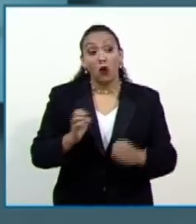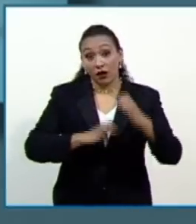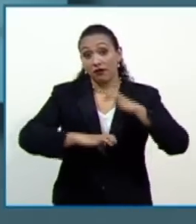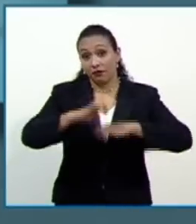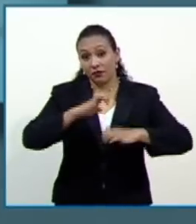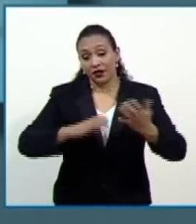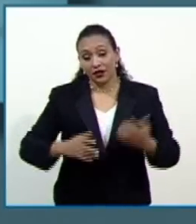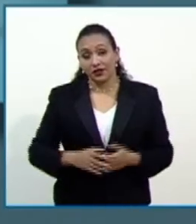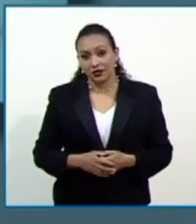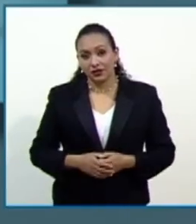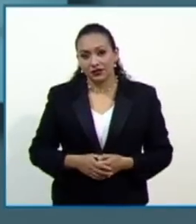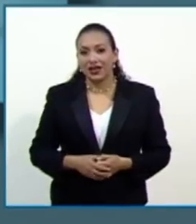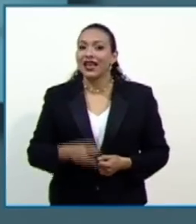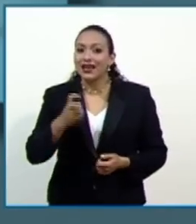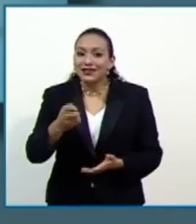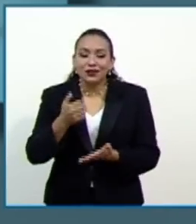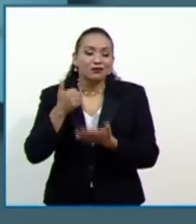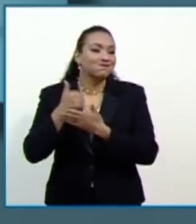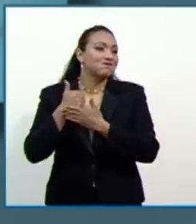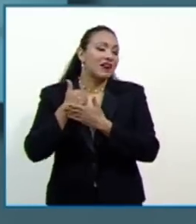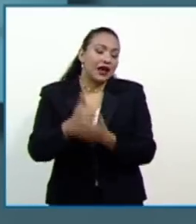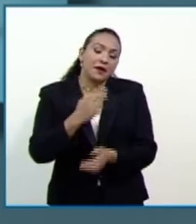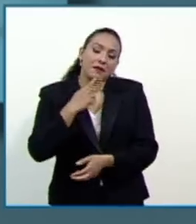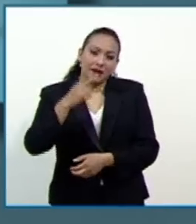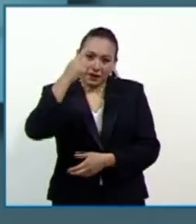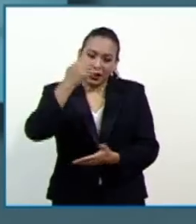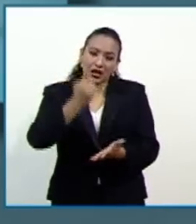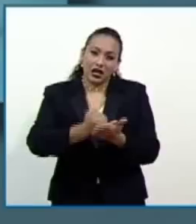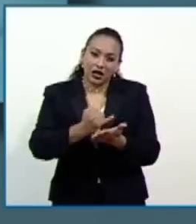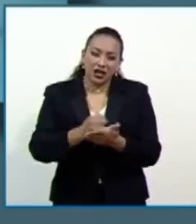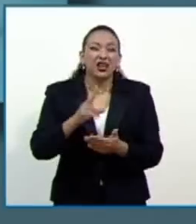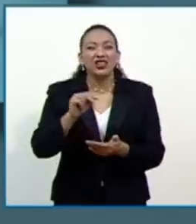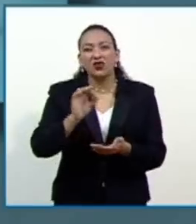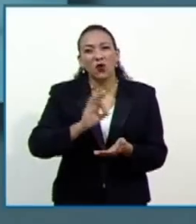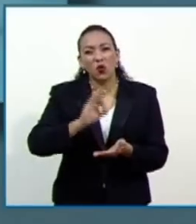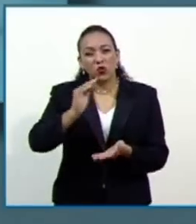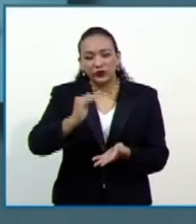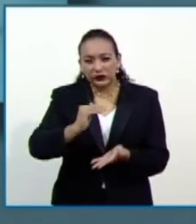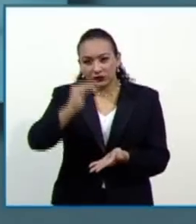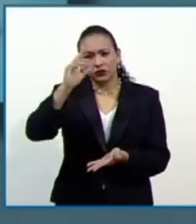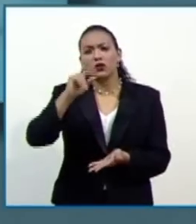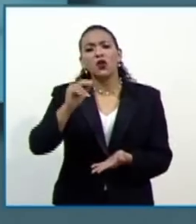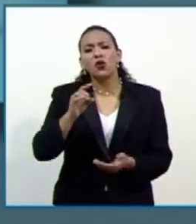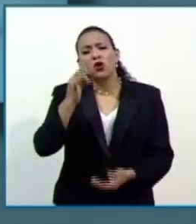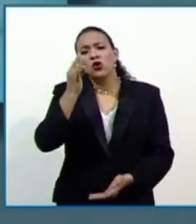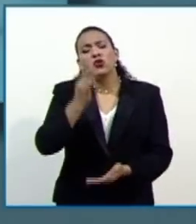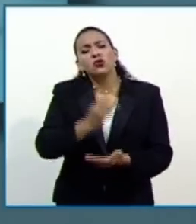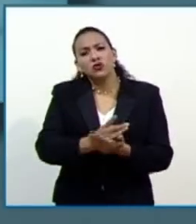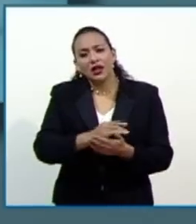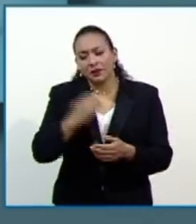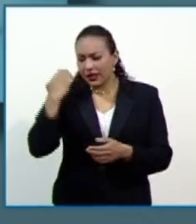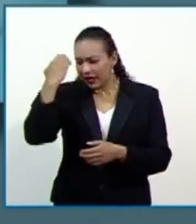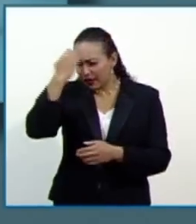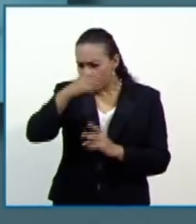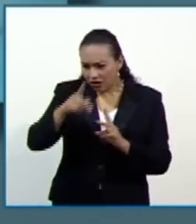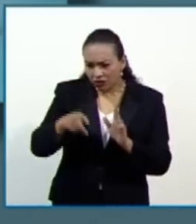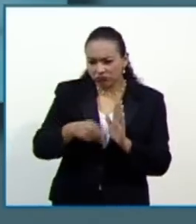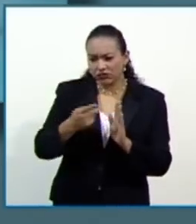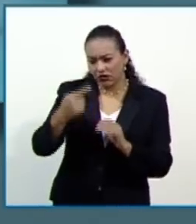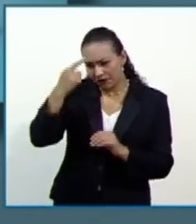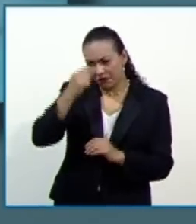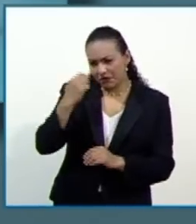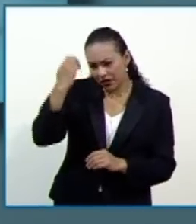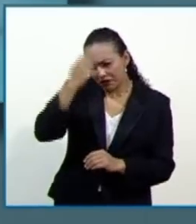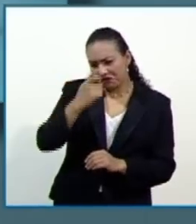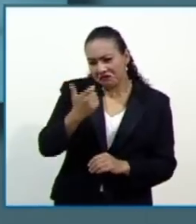empresas. Y esto pues permitiría, sin aumentar la tasa, sino simplemente reevaluando la propiedad a precios